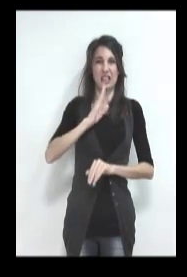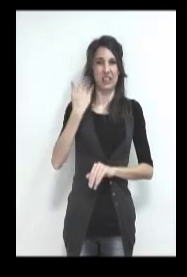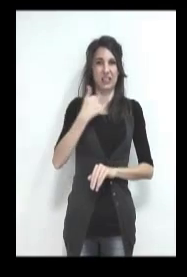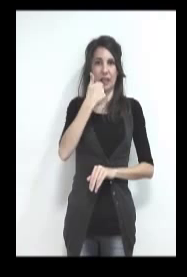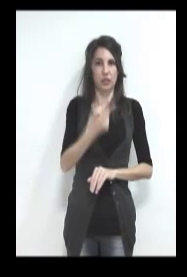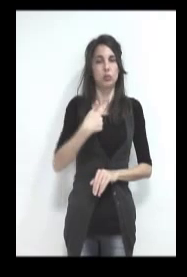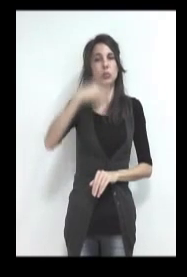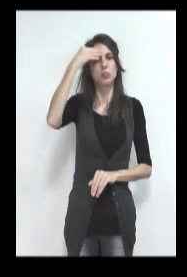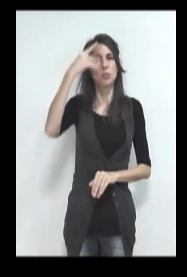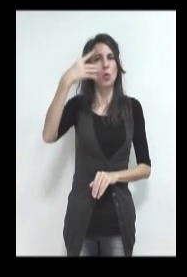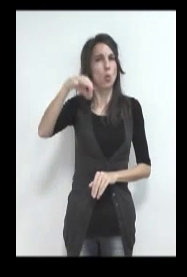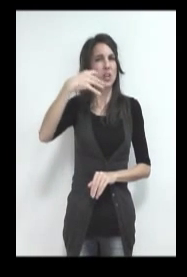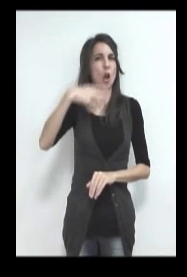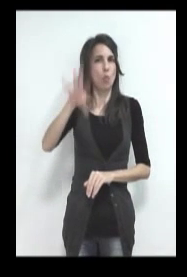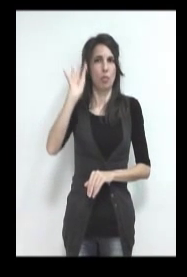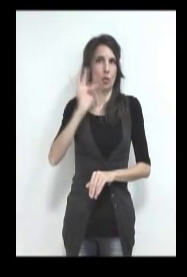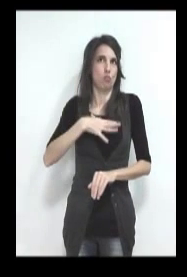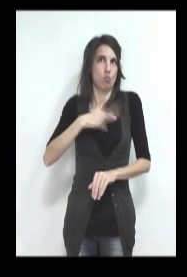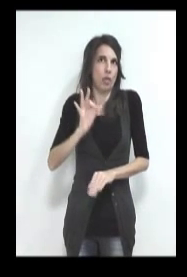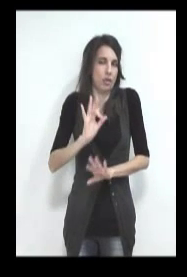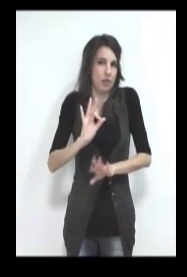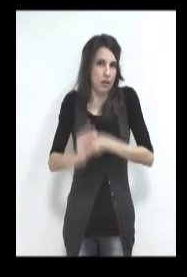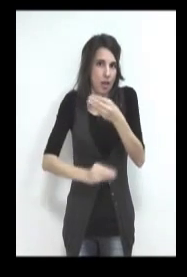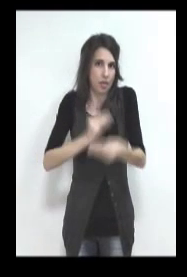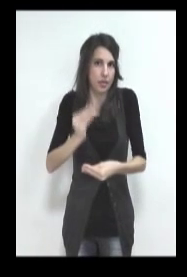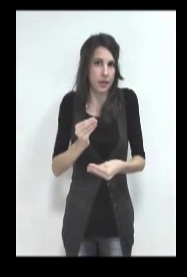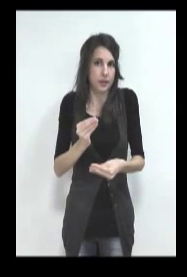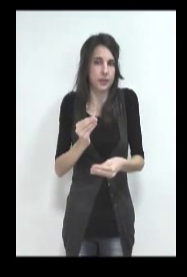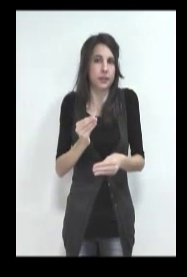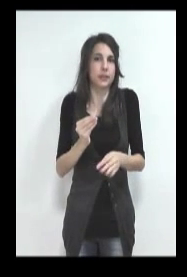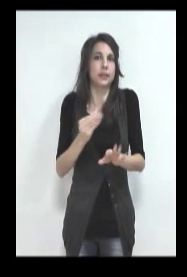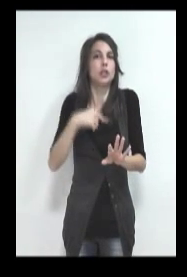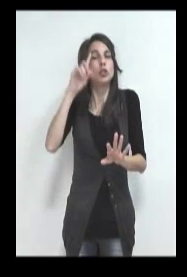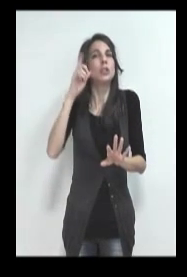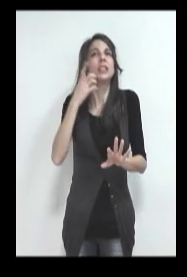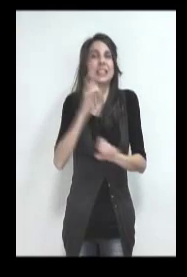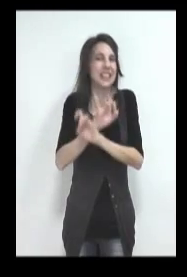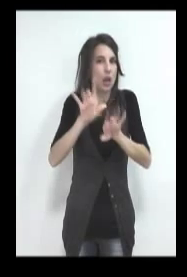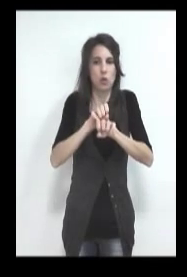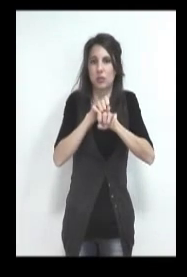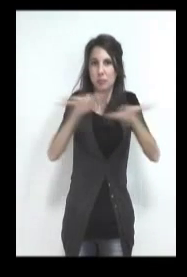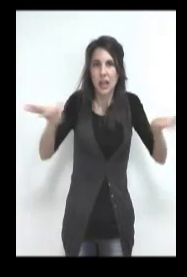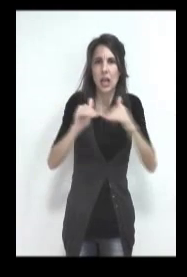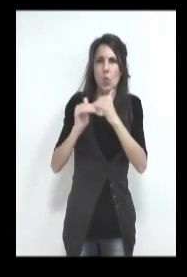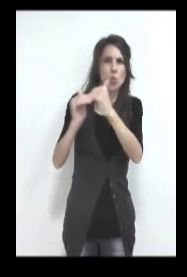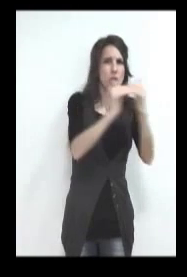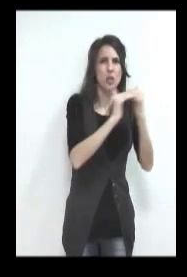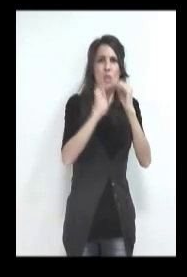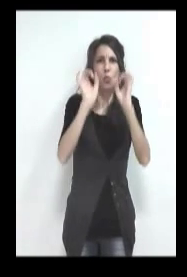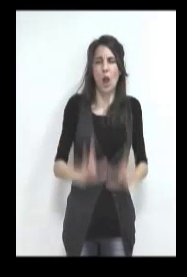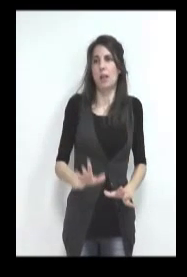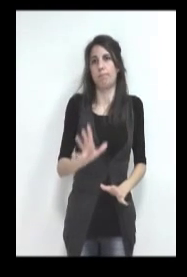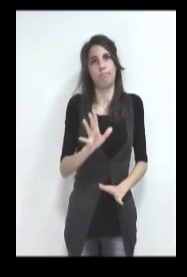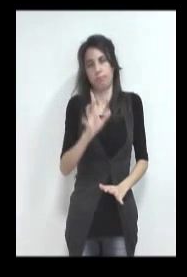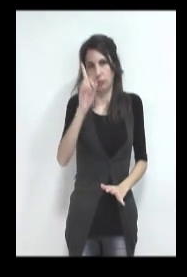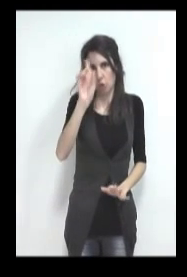es la única opción viable, que no va a poder ser, no será uniforme el despliegue, he añadido que no creo que esa sea la